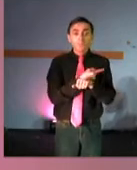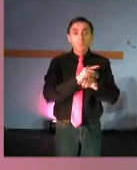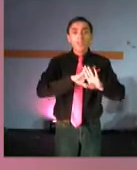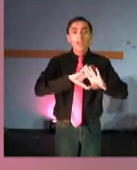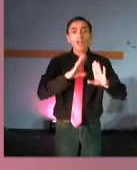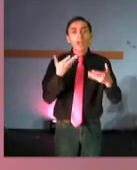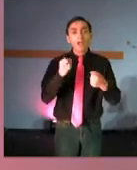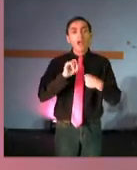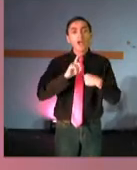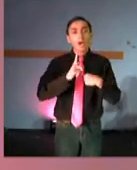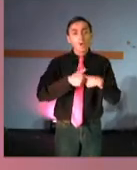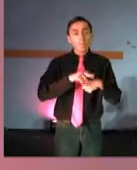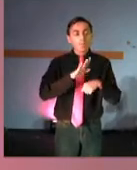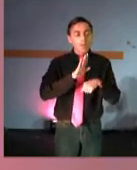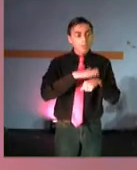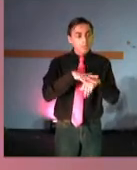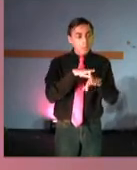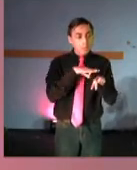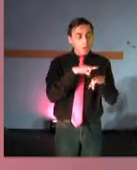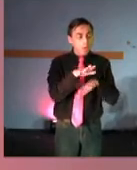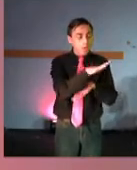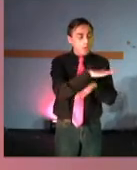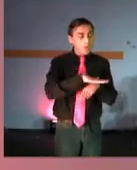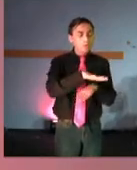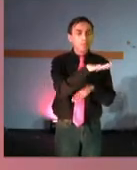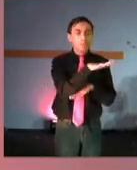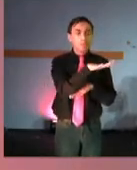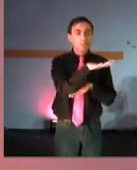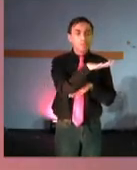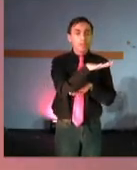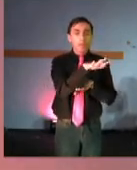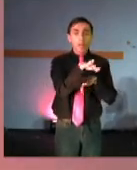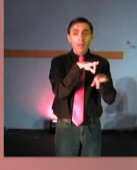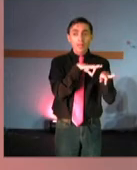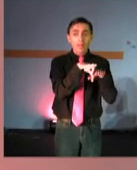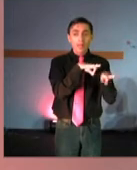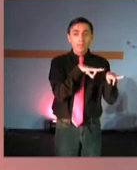más masivo, con trabajo territorial, con trabajo